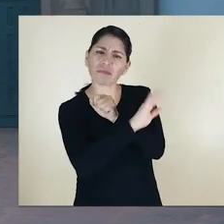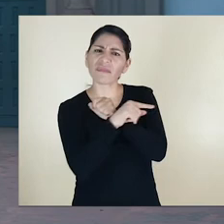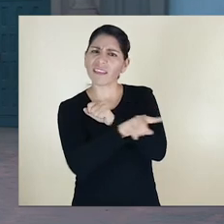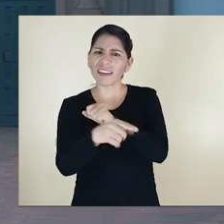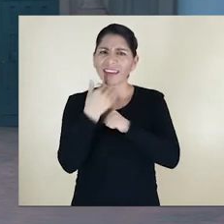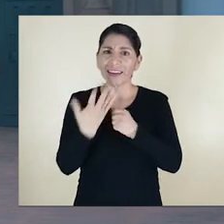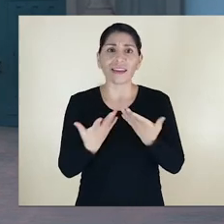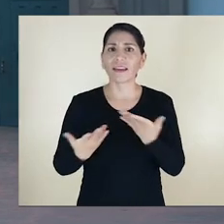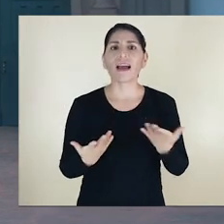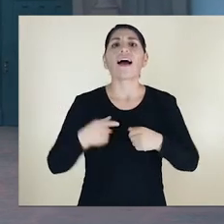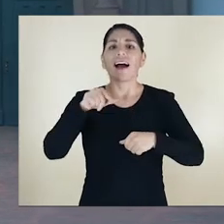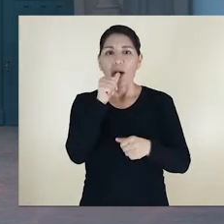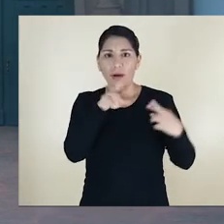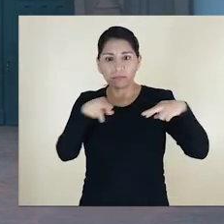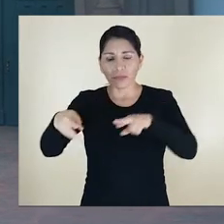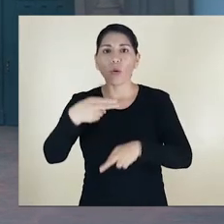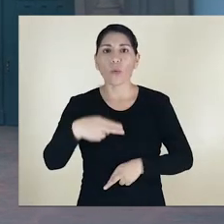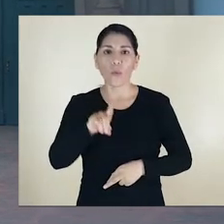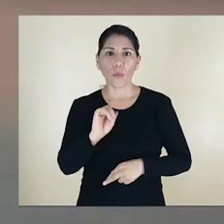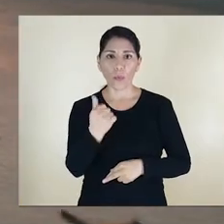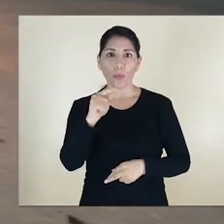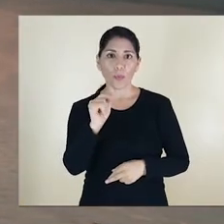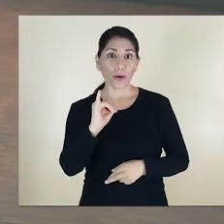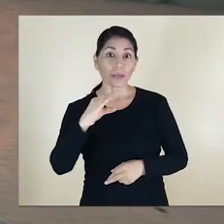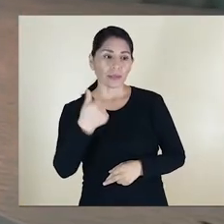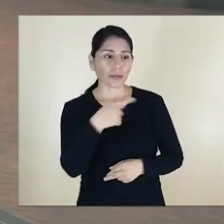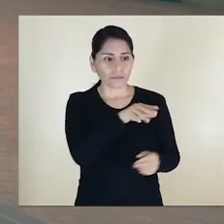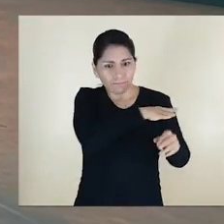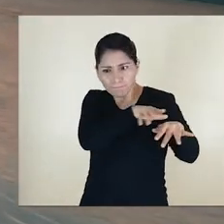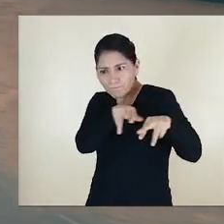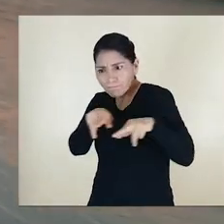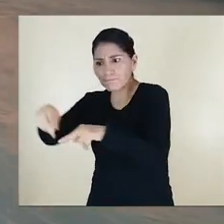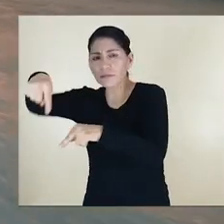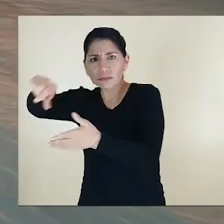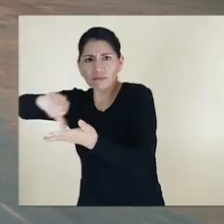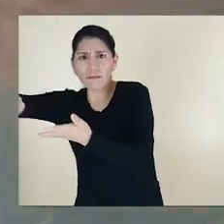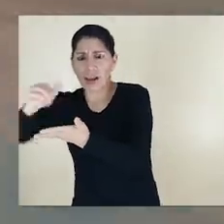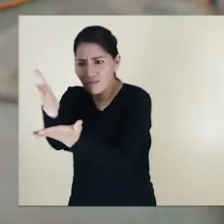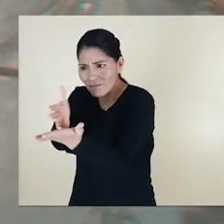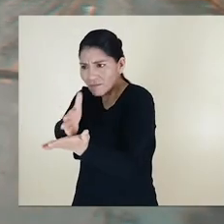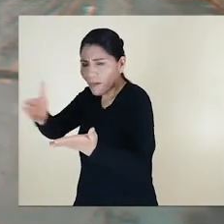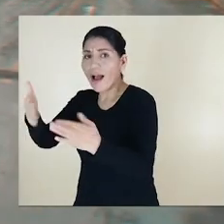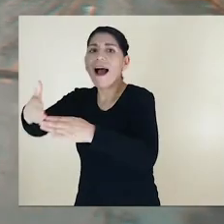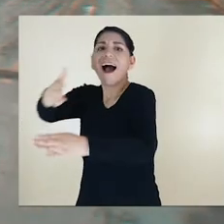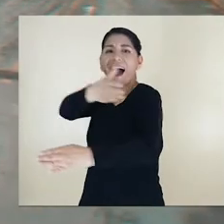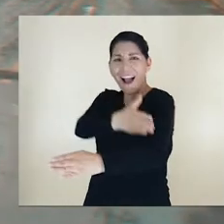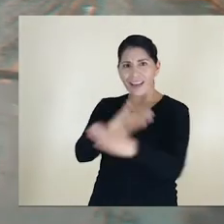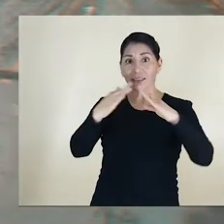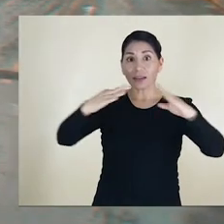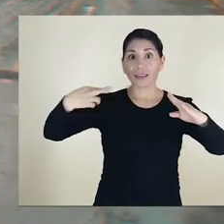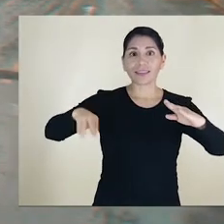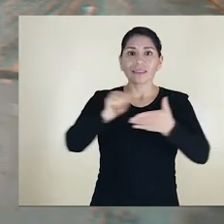plaza y que la defendía de las inundaciones del río Huaytica. Precisamente el río o canal prehispánico de Huaytica pasaba por el medio